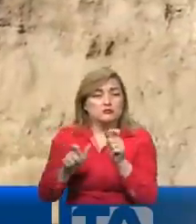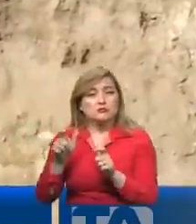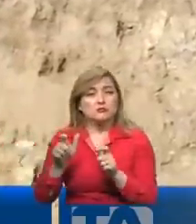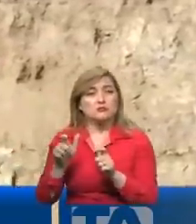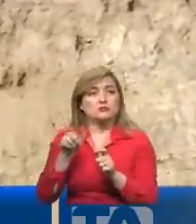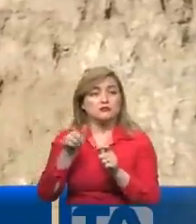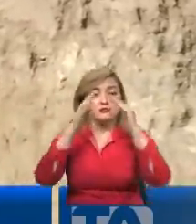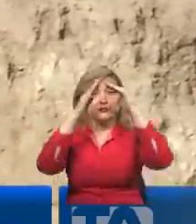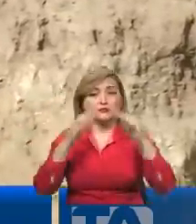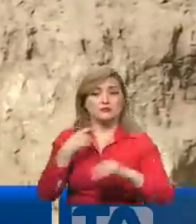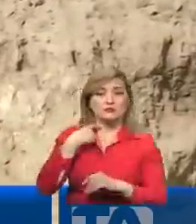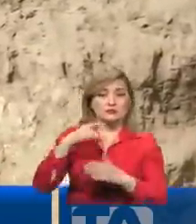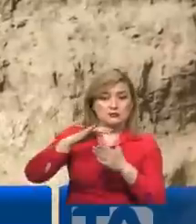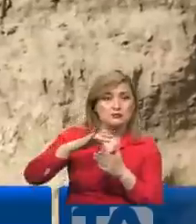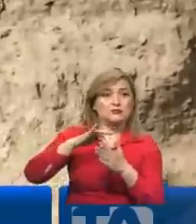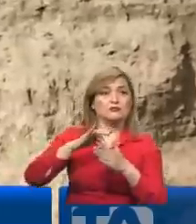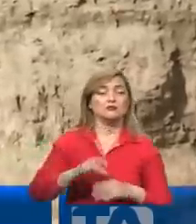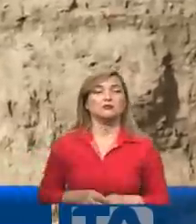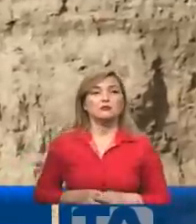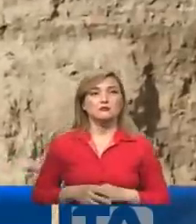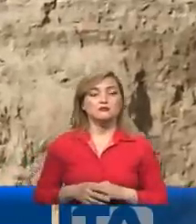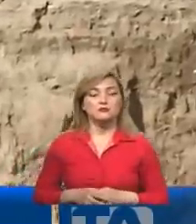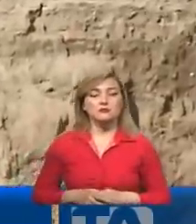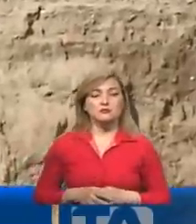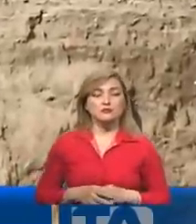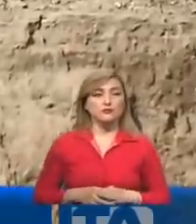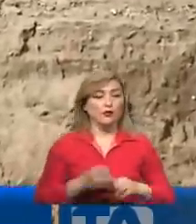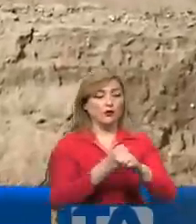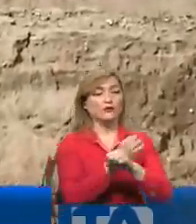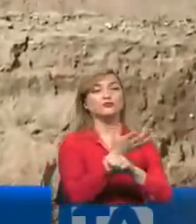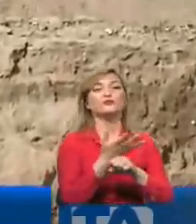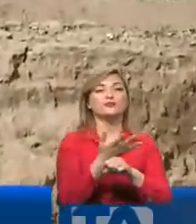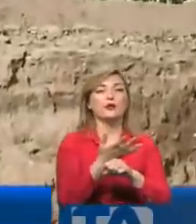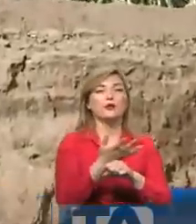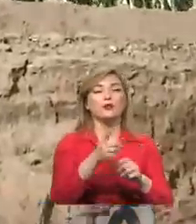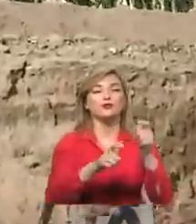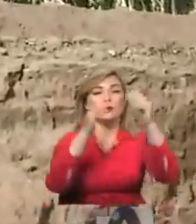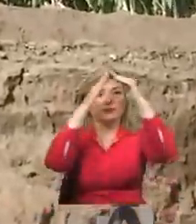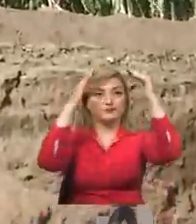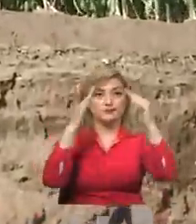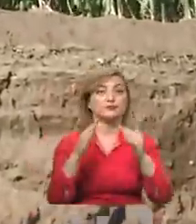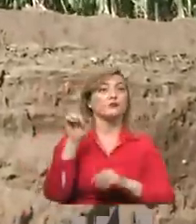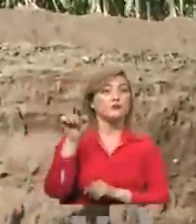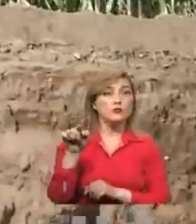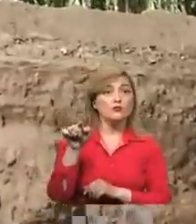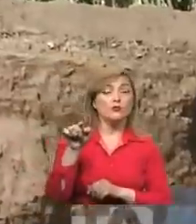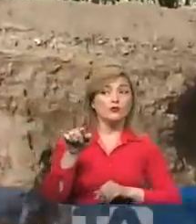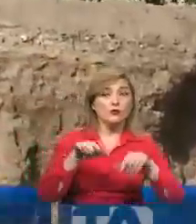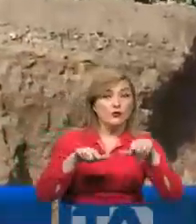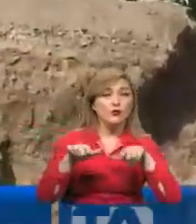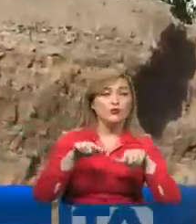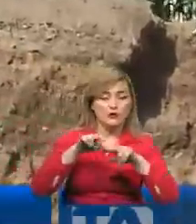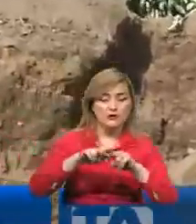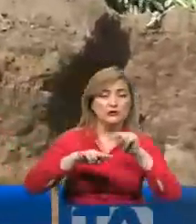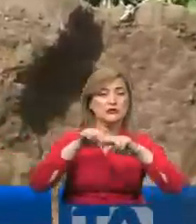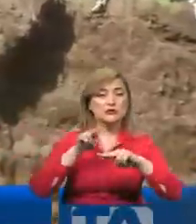que se encontraban en las viviendas en ese momento. Sí, la recomendación es a los vecinos que se sientan afectados por